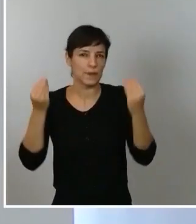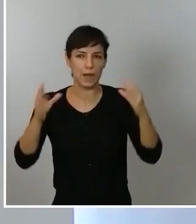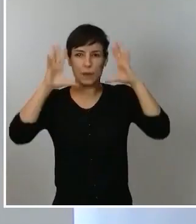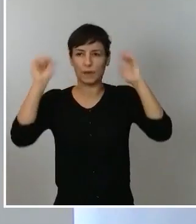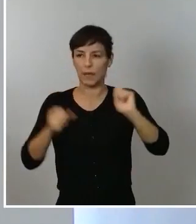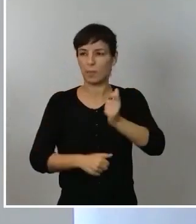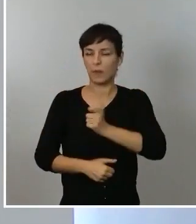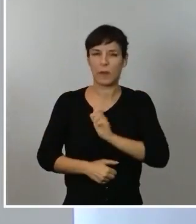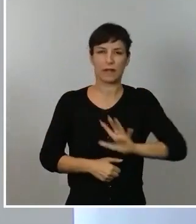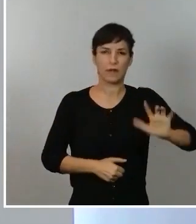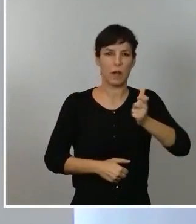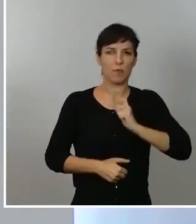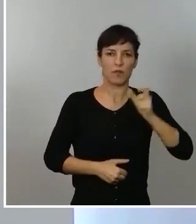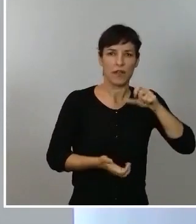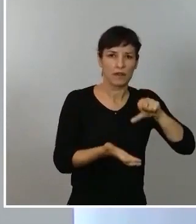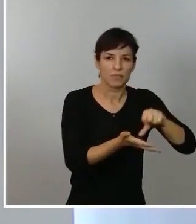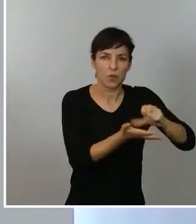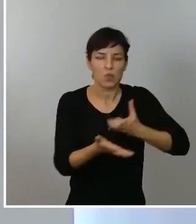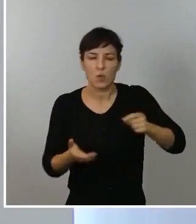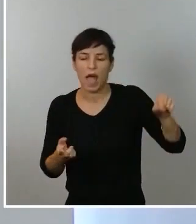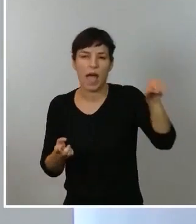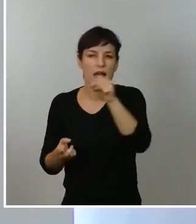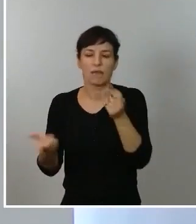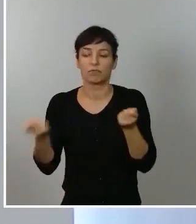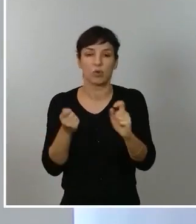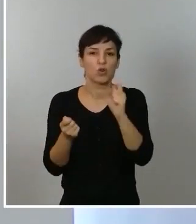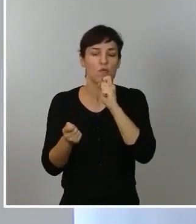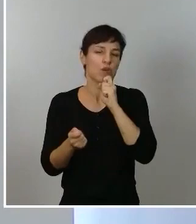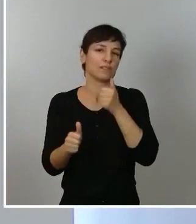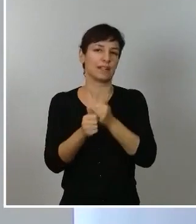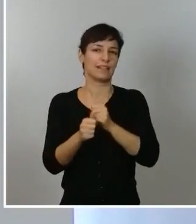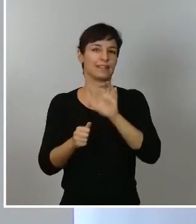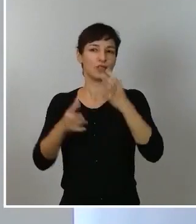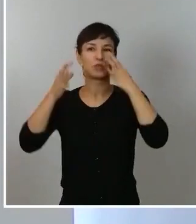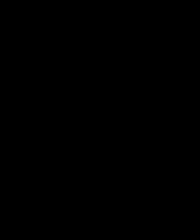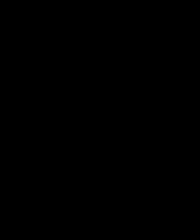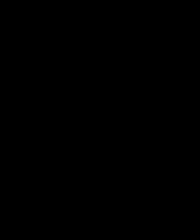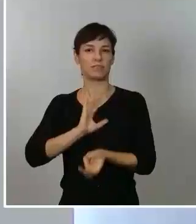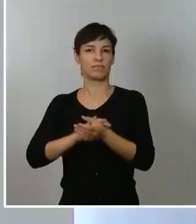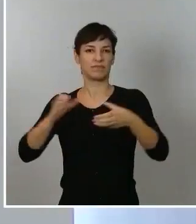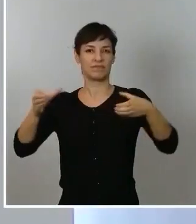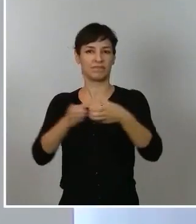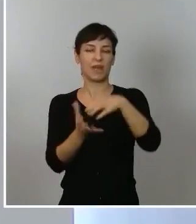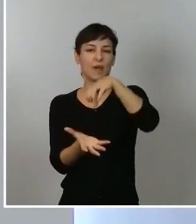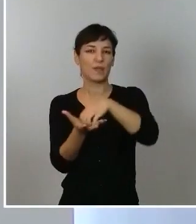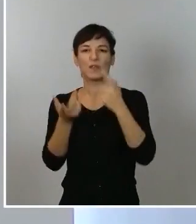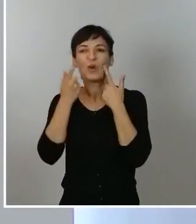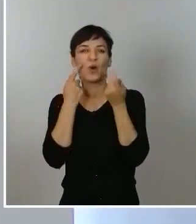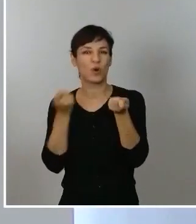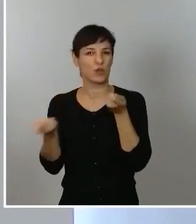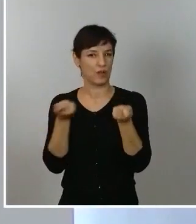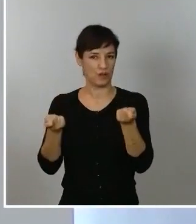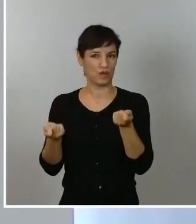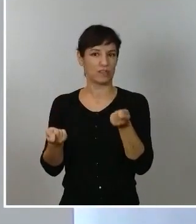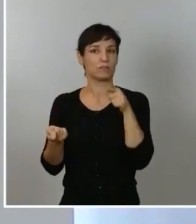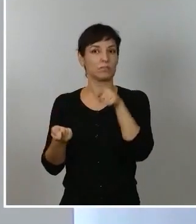constituído en o seno da Secretaría de Estado de Seguridade, o correspondente CECOR, centro de coordinación, e que se vai reunir todos